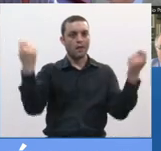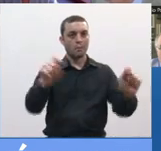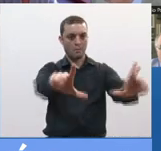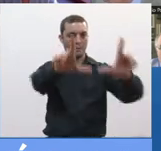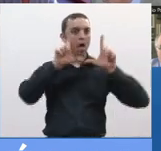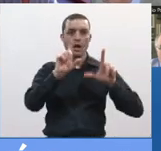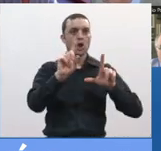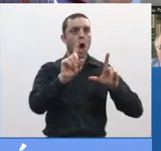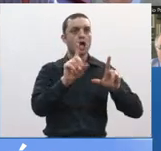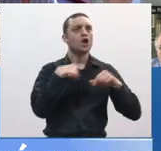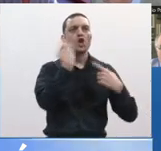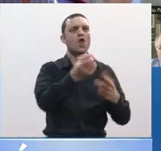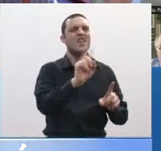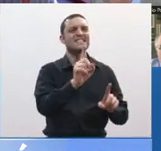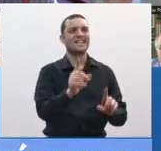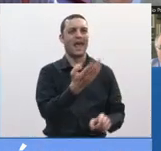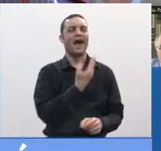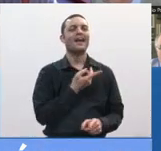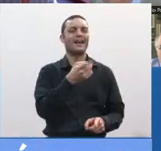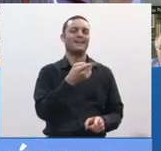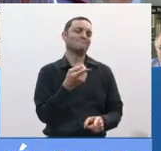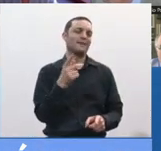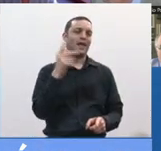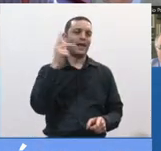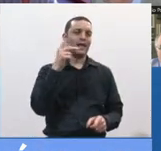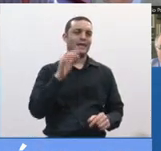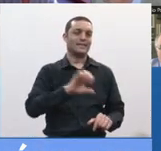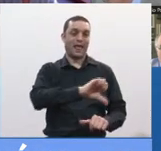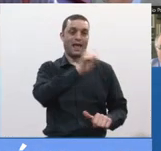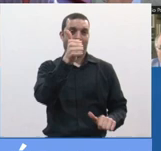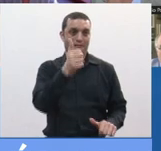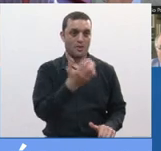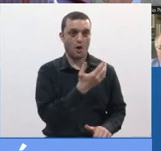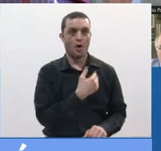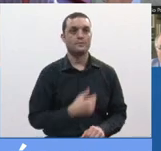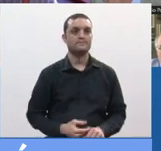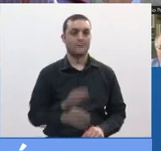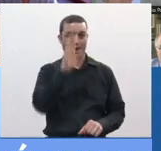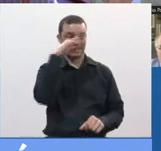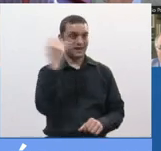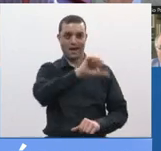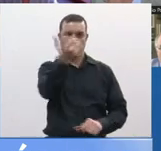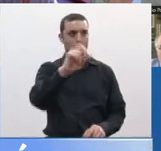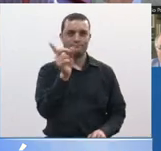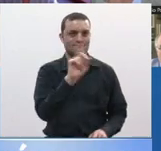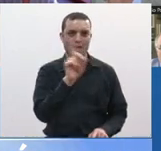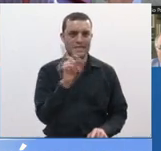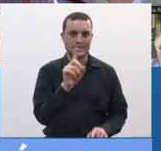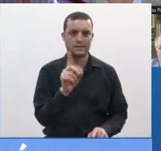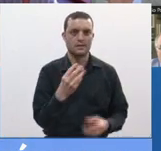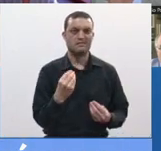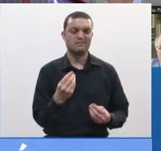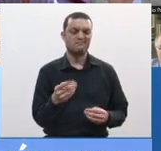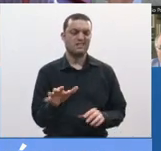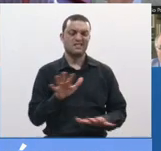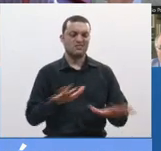y pasaron después, ¿no? El cuestionamiento de acá, o sea, embarran la cancha. Y lamentablemente que esto no le hace